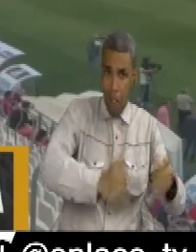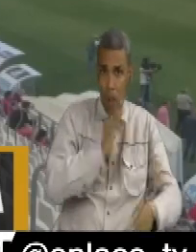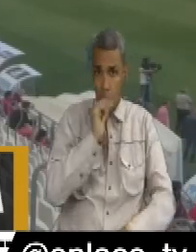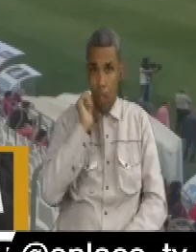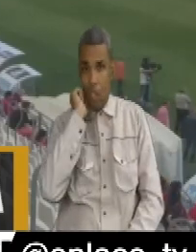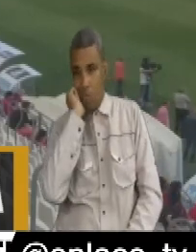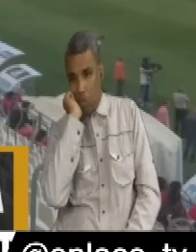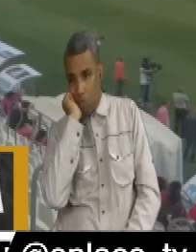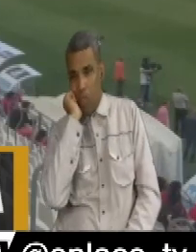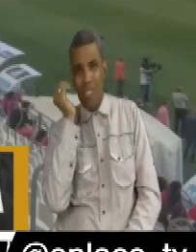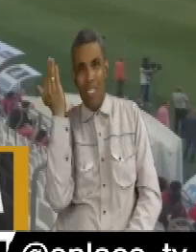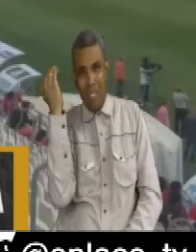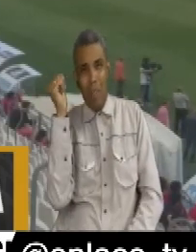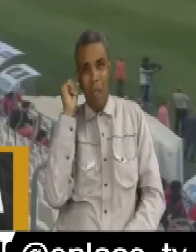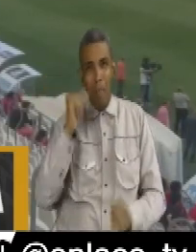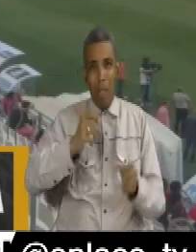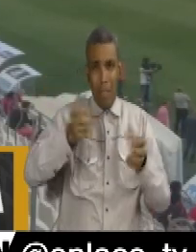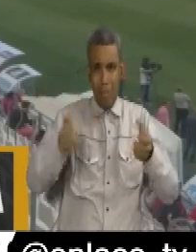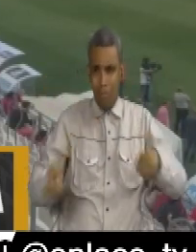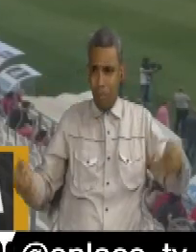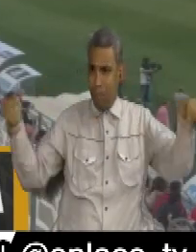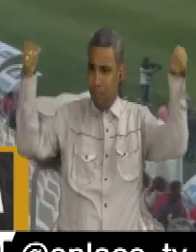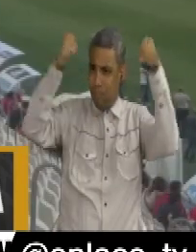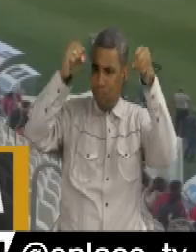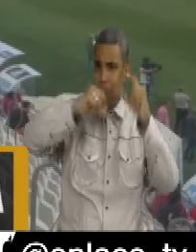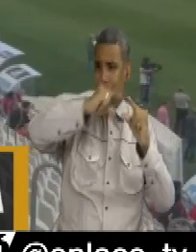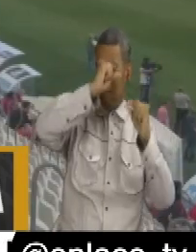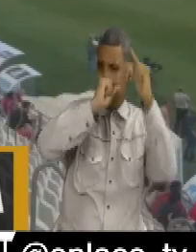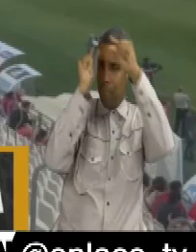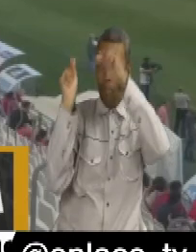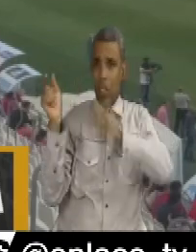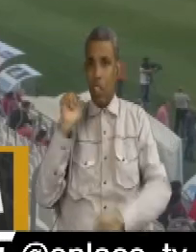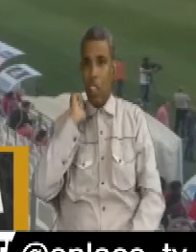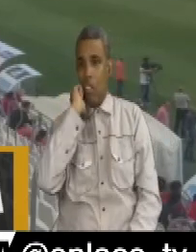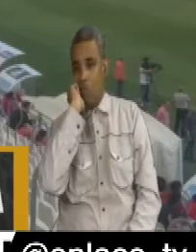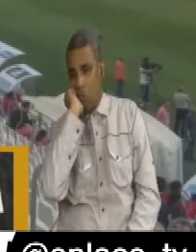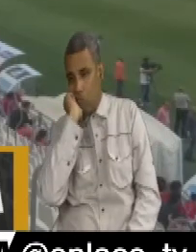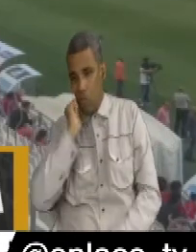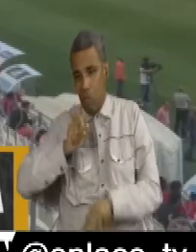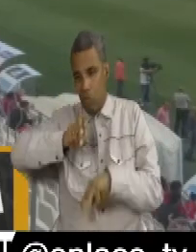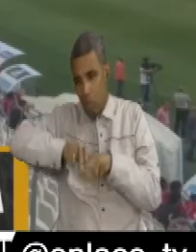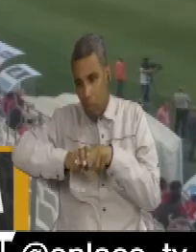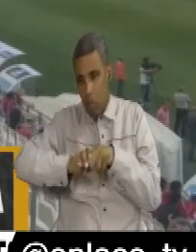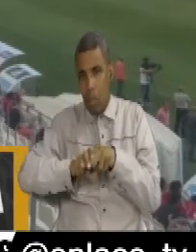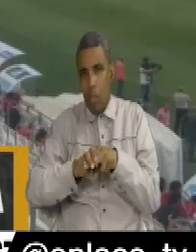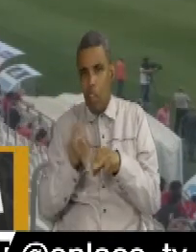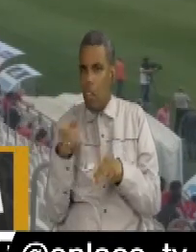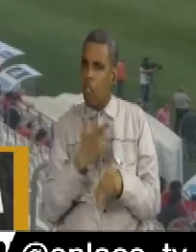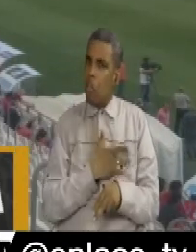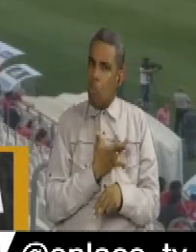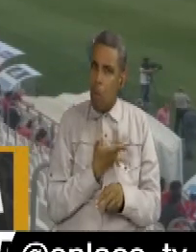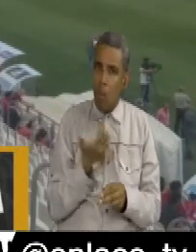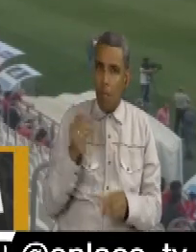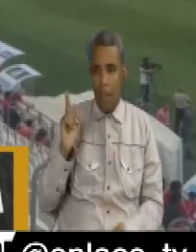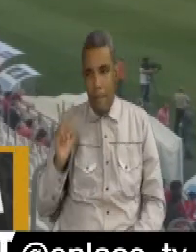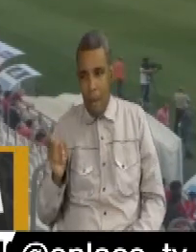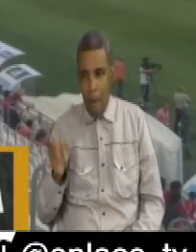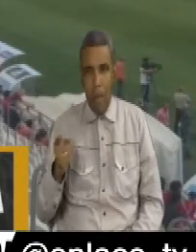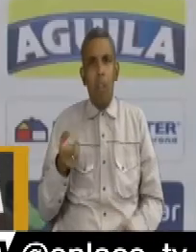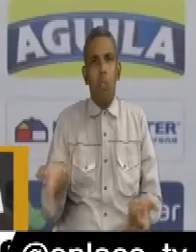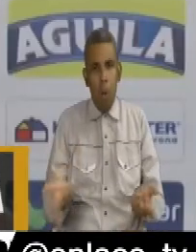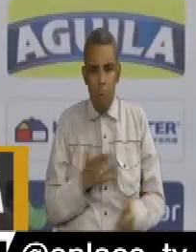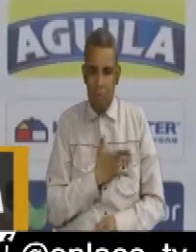final de la Liga de Campeones entre el Real Madrid y la Juventus. Esto dijo el profe Pekerman acerca de James